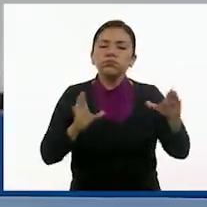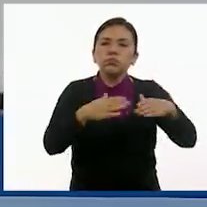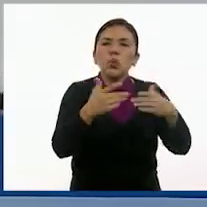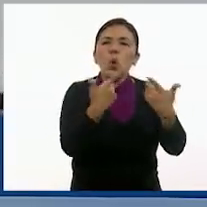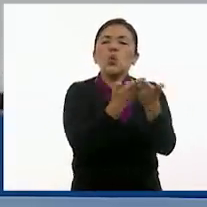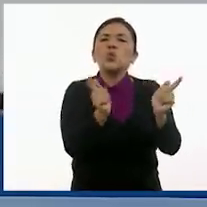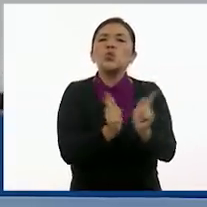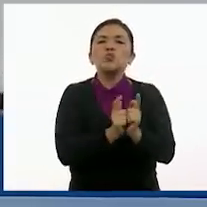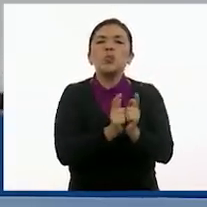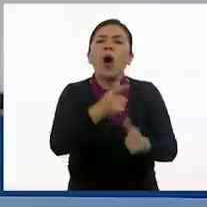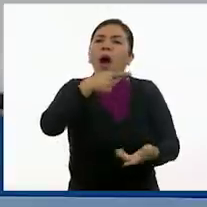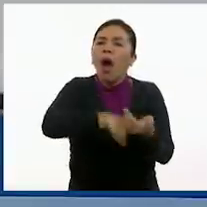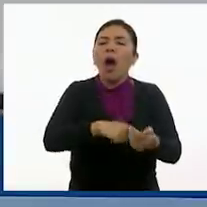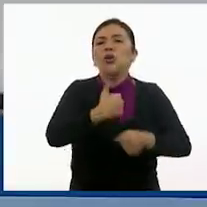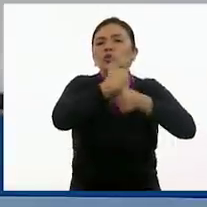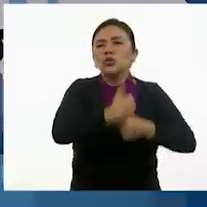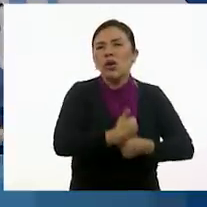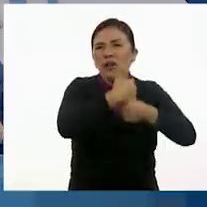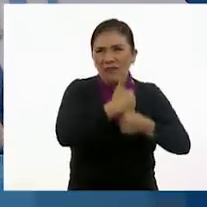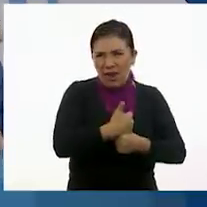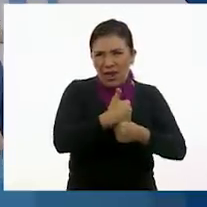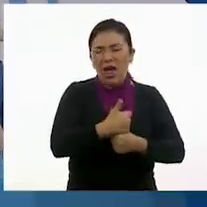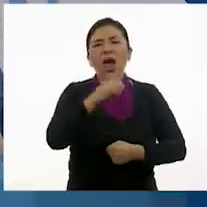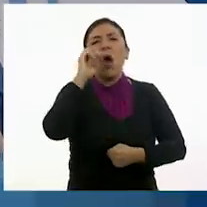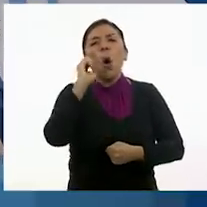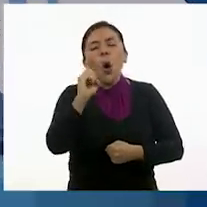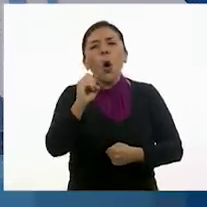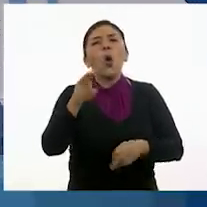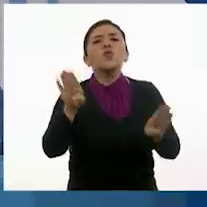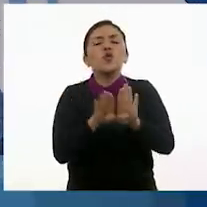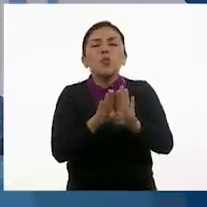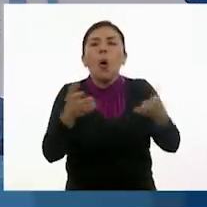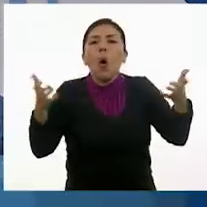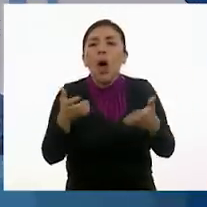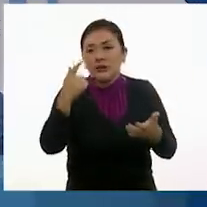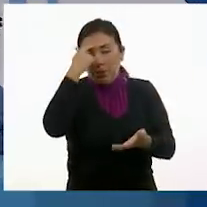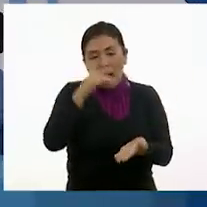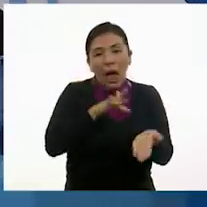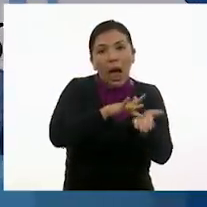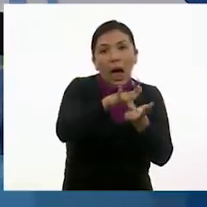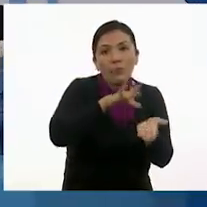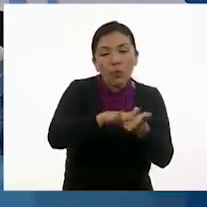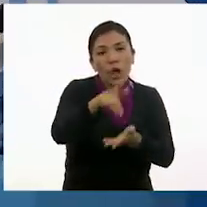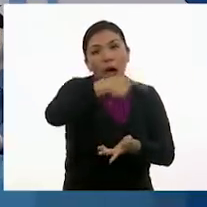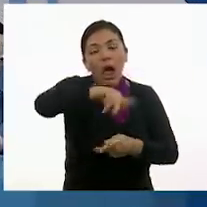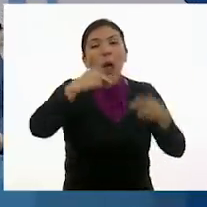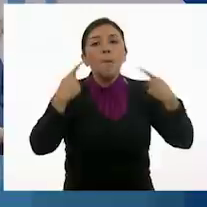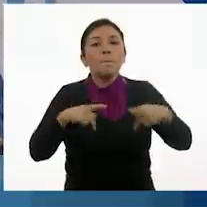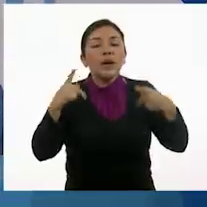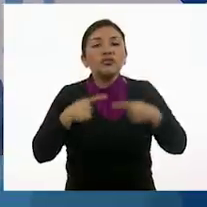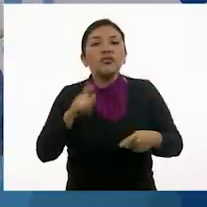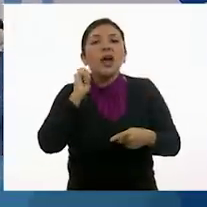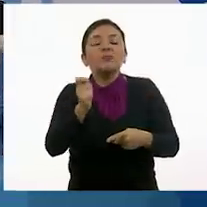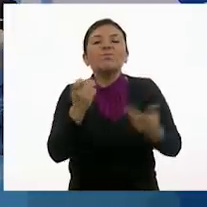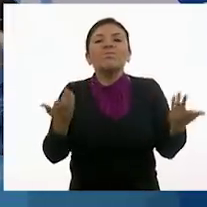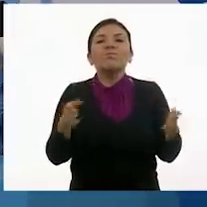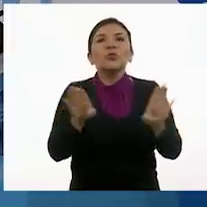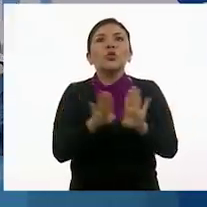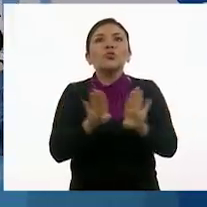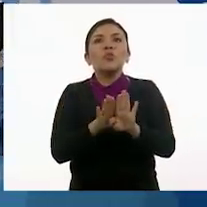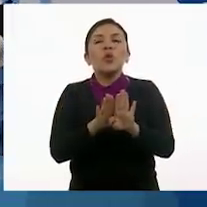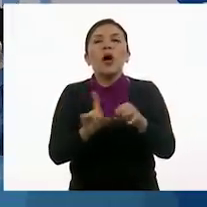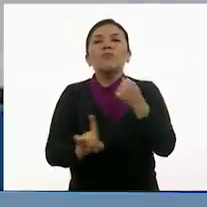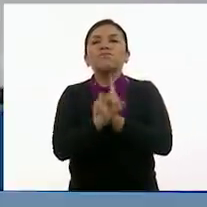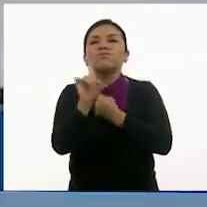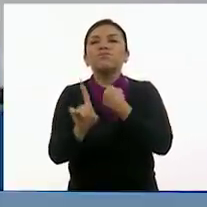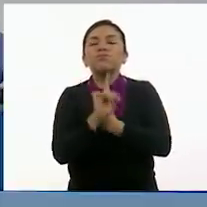grupos vulnerables y acciones a favor de las personas en situación de